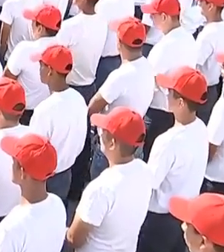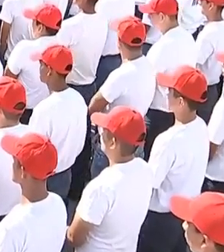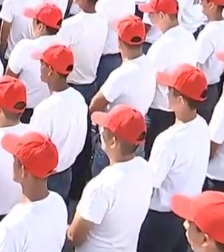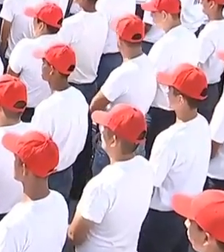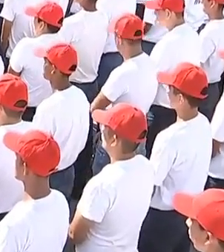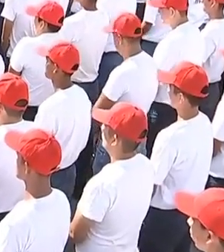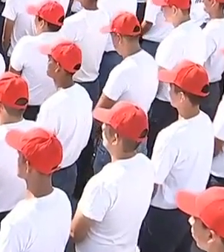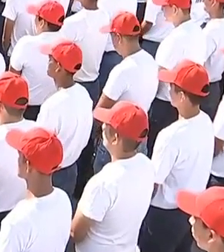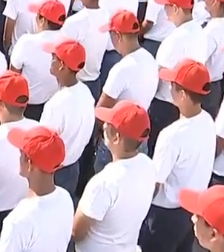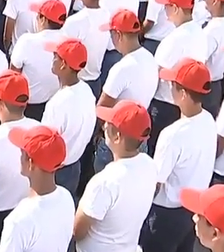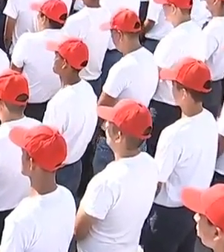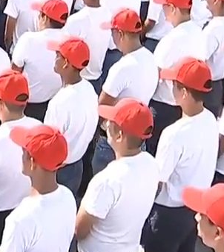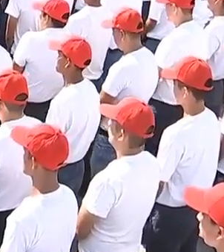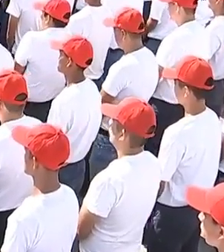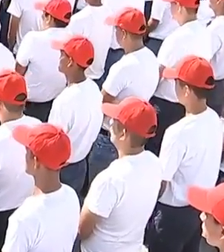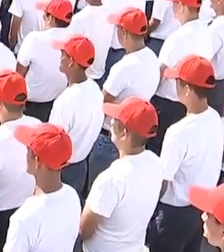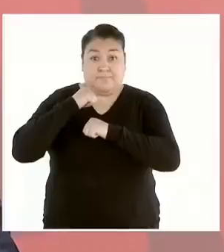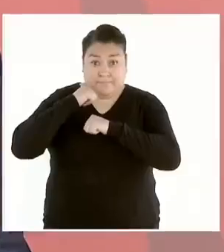autoridades